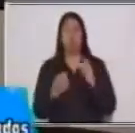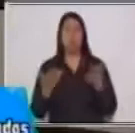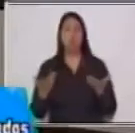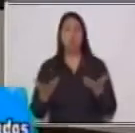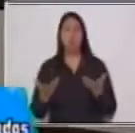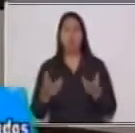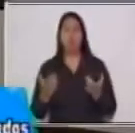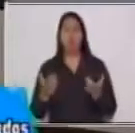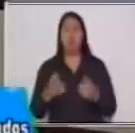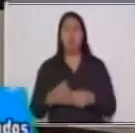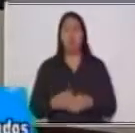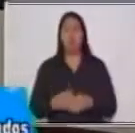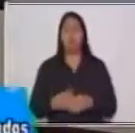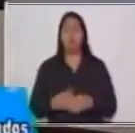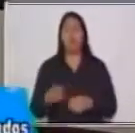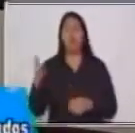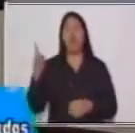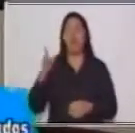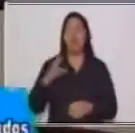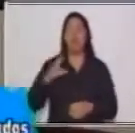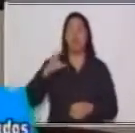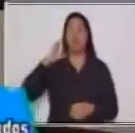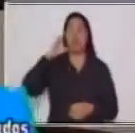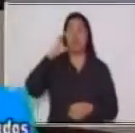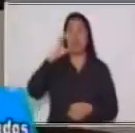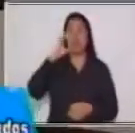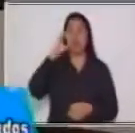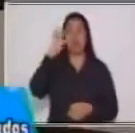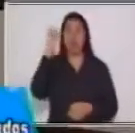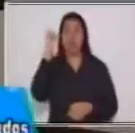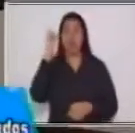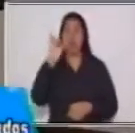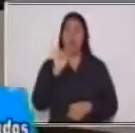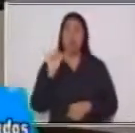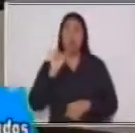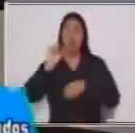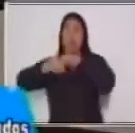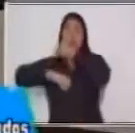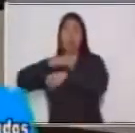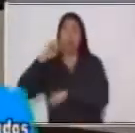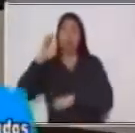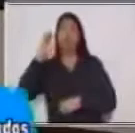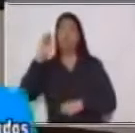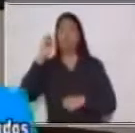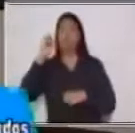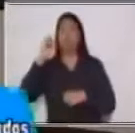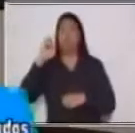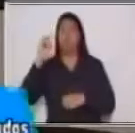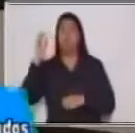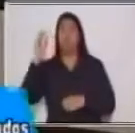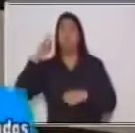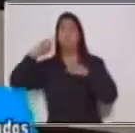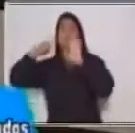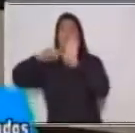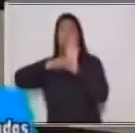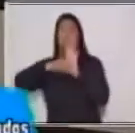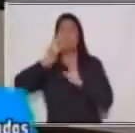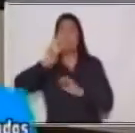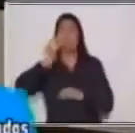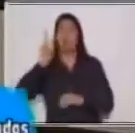a Celsius es C de centígrados igual a Fahrenheit menos 32 dividido